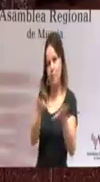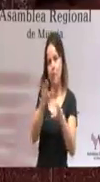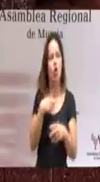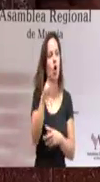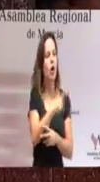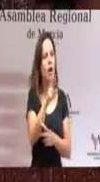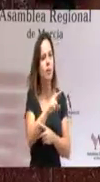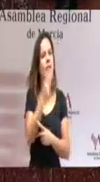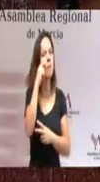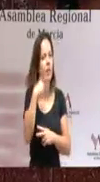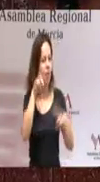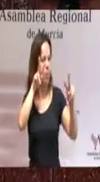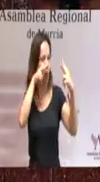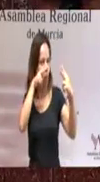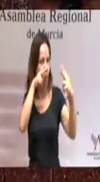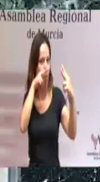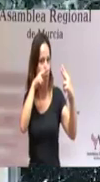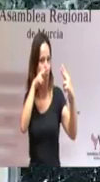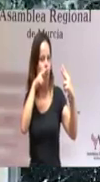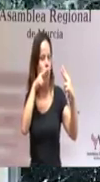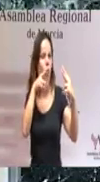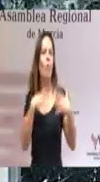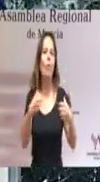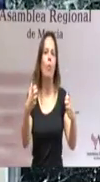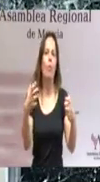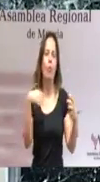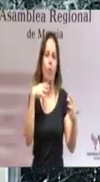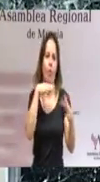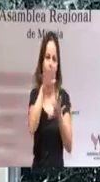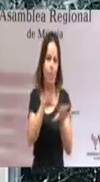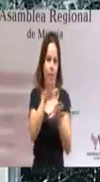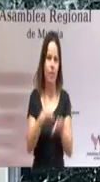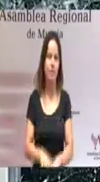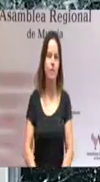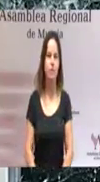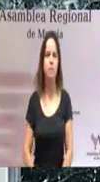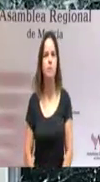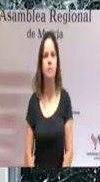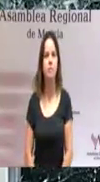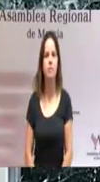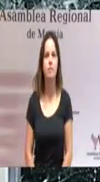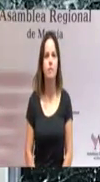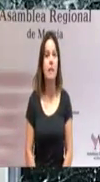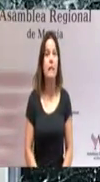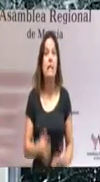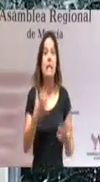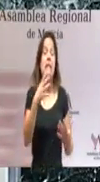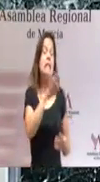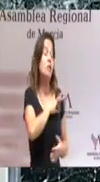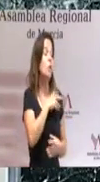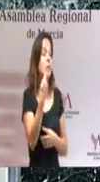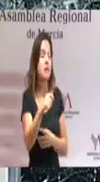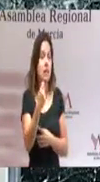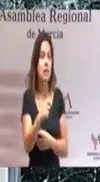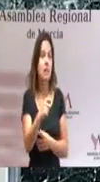se lo voy a repetir. Míreme a los ojos. Sí, señor